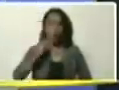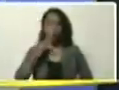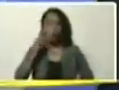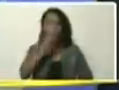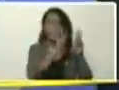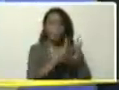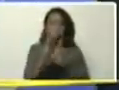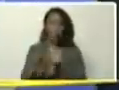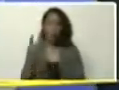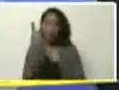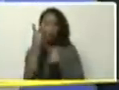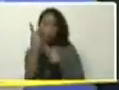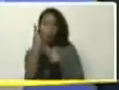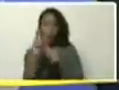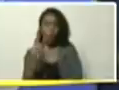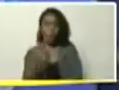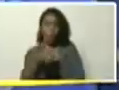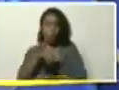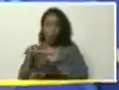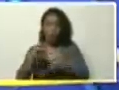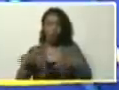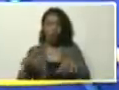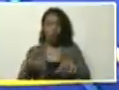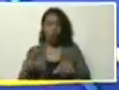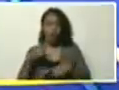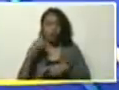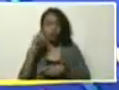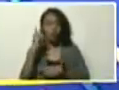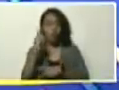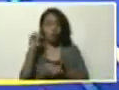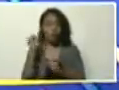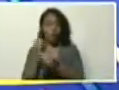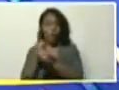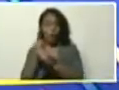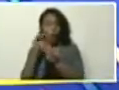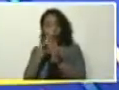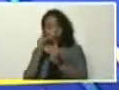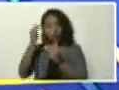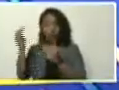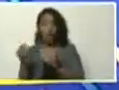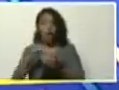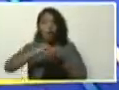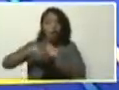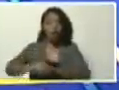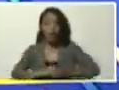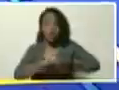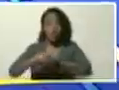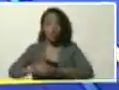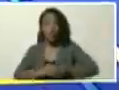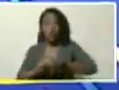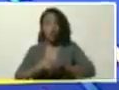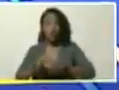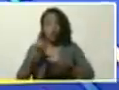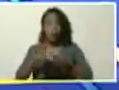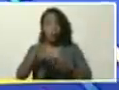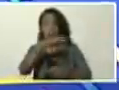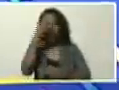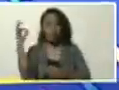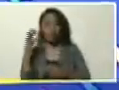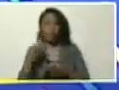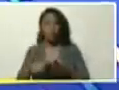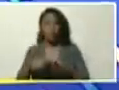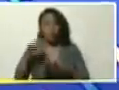dos diversiones. Una que opera en el occidente del país, Trujillo, Carora, El Tocuyo, Barquisimeto, San